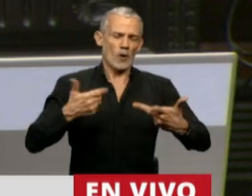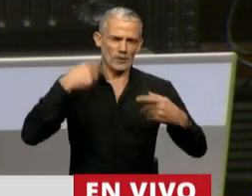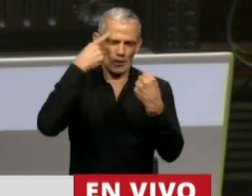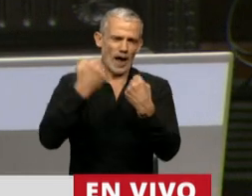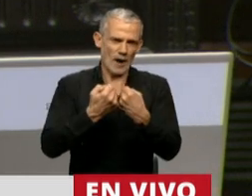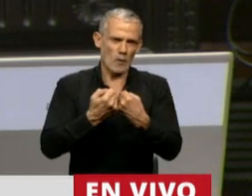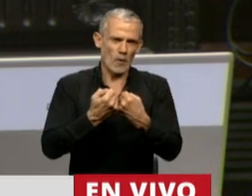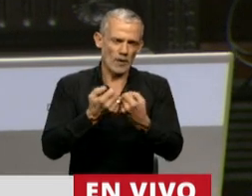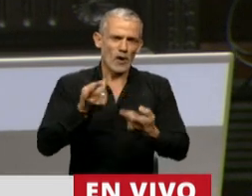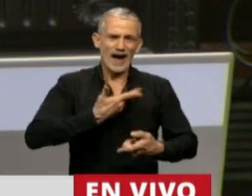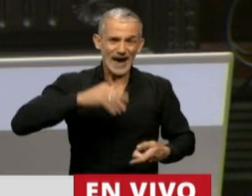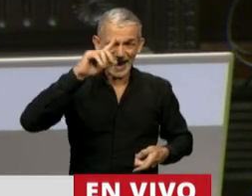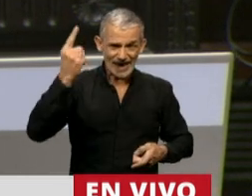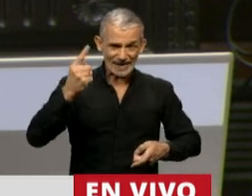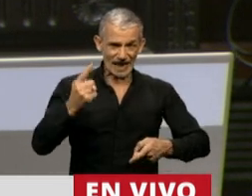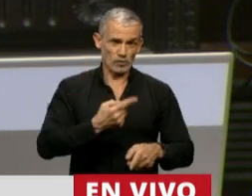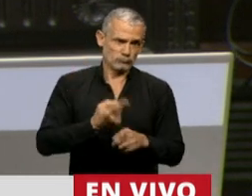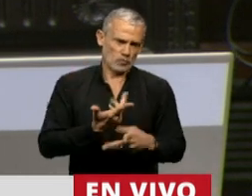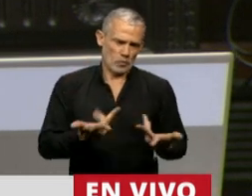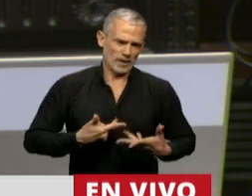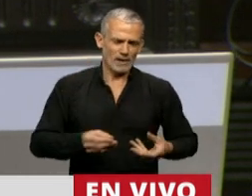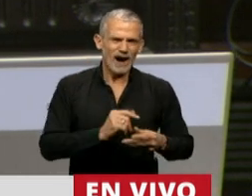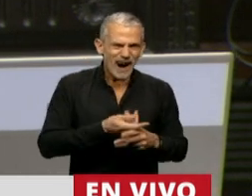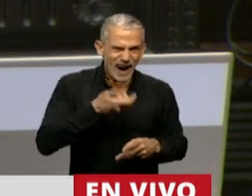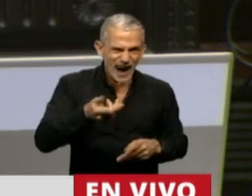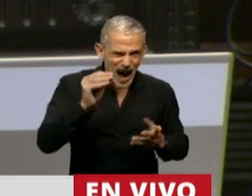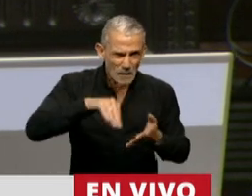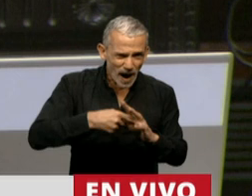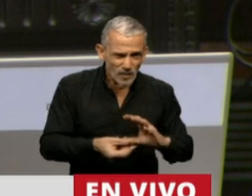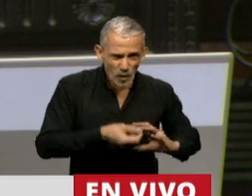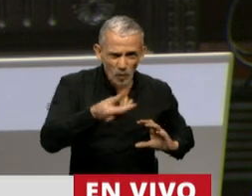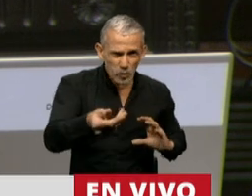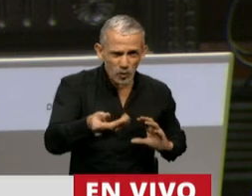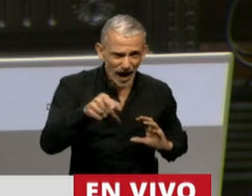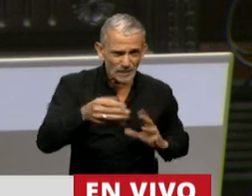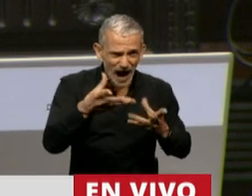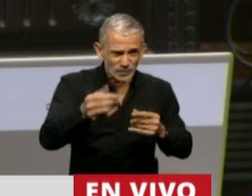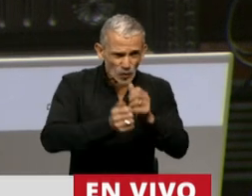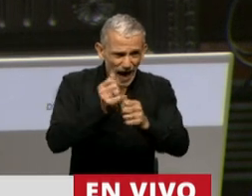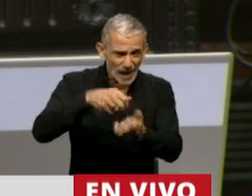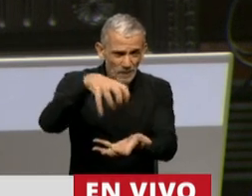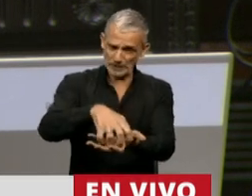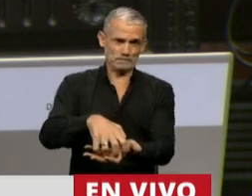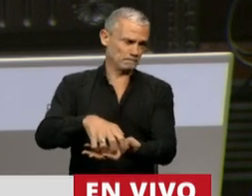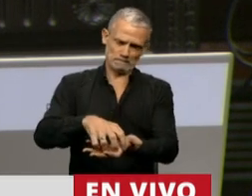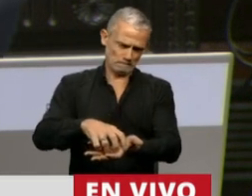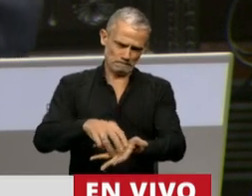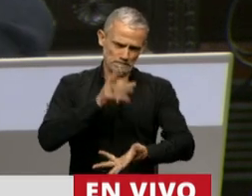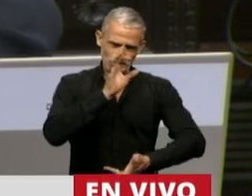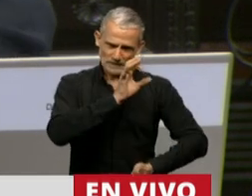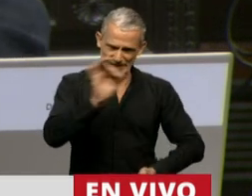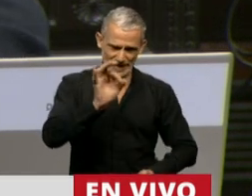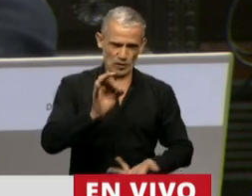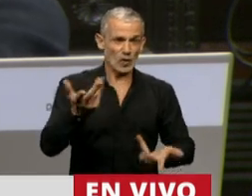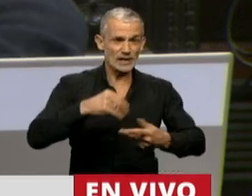acuerdo con que el estado no tiene que que dar un solo peso para ayudar a esas empresas y aquellas